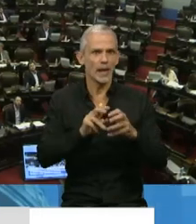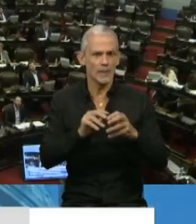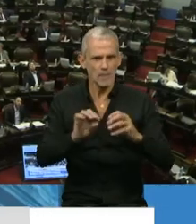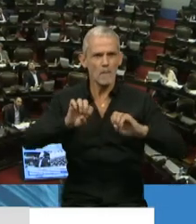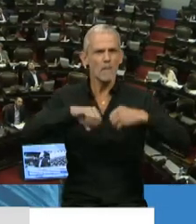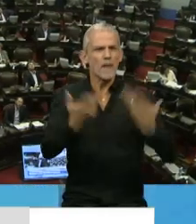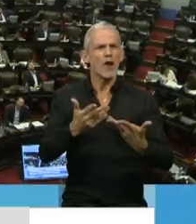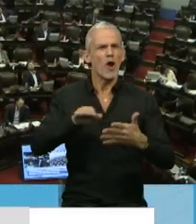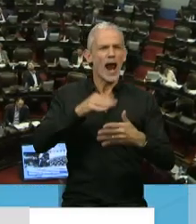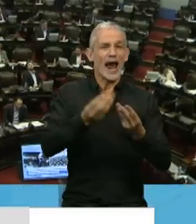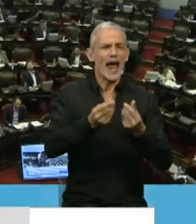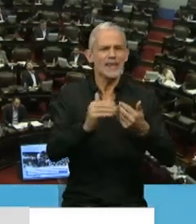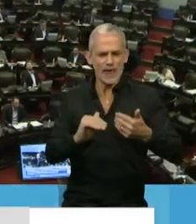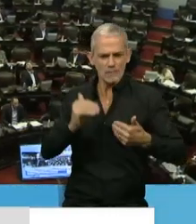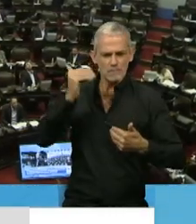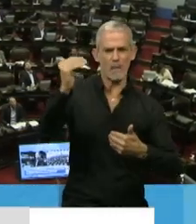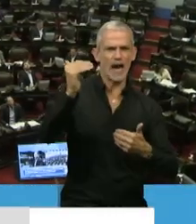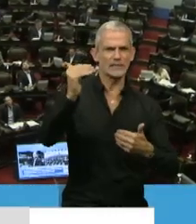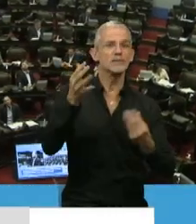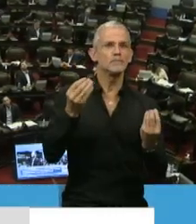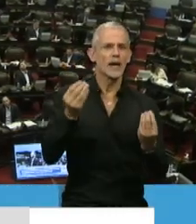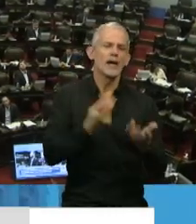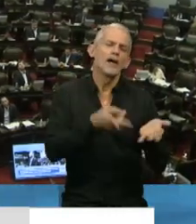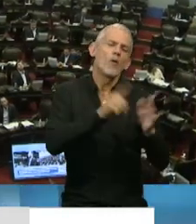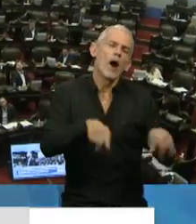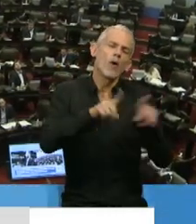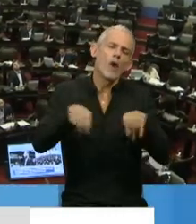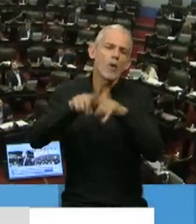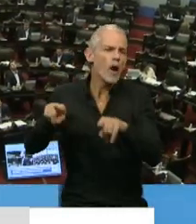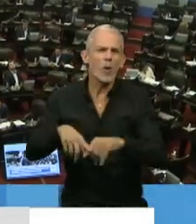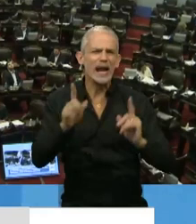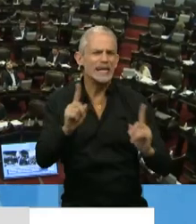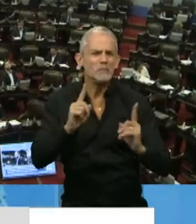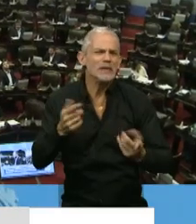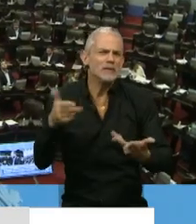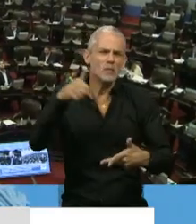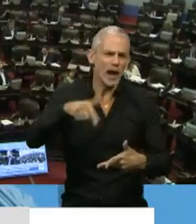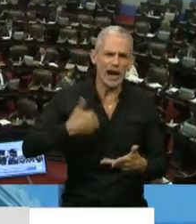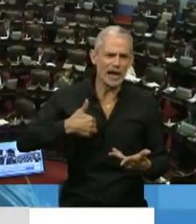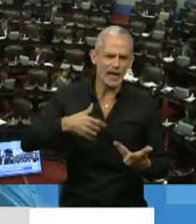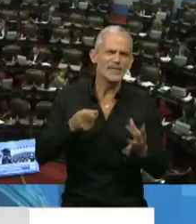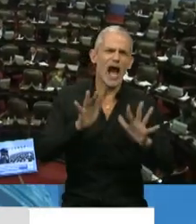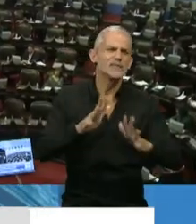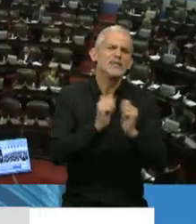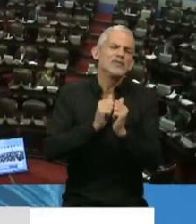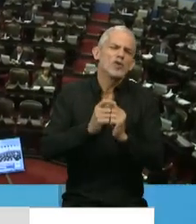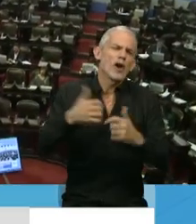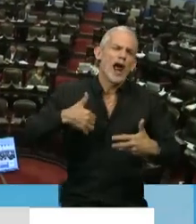cualitativo y no caer en las repeticiones trágicas y de fuga permanente de nuestra